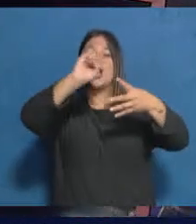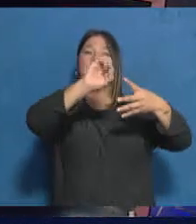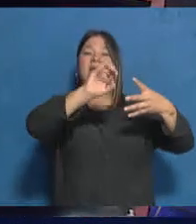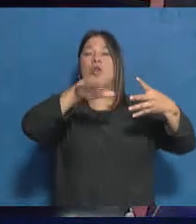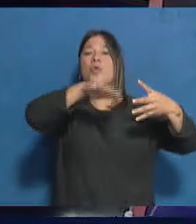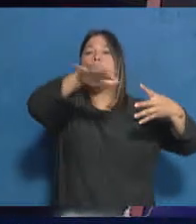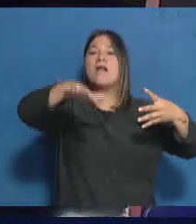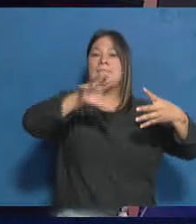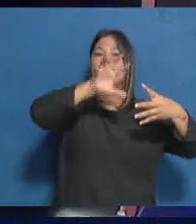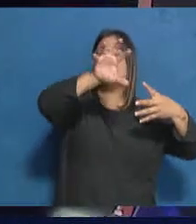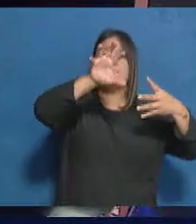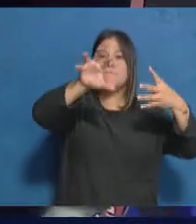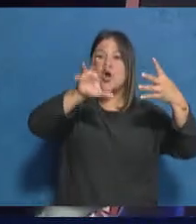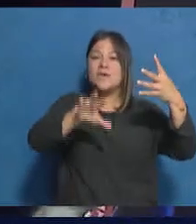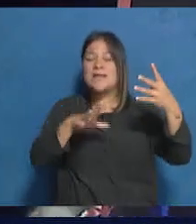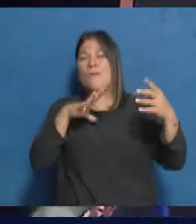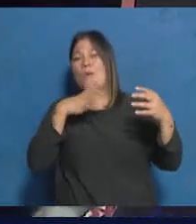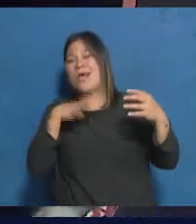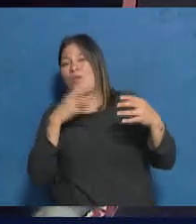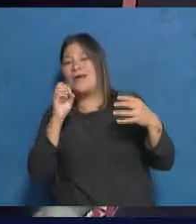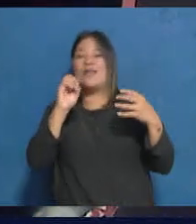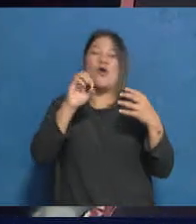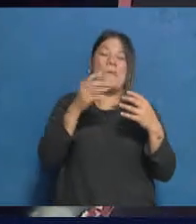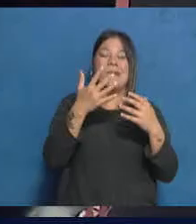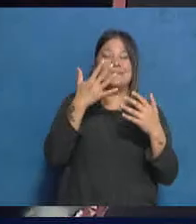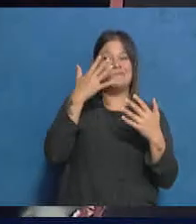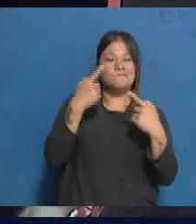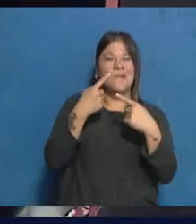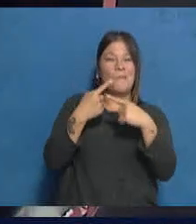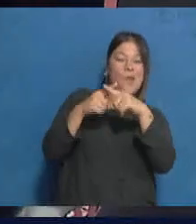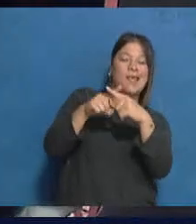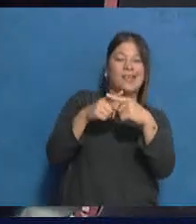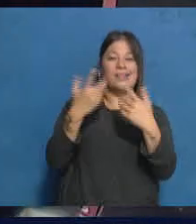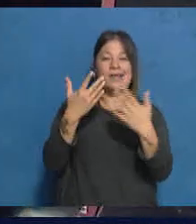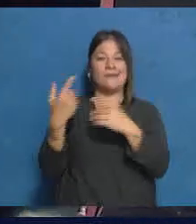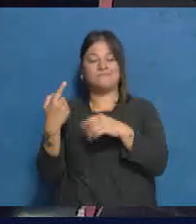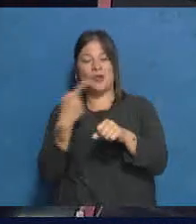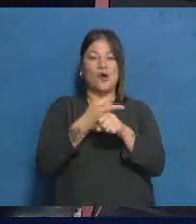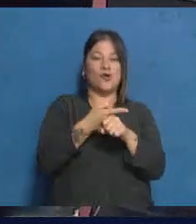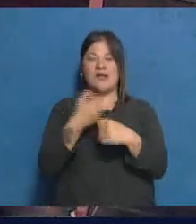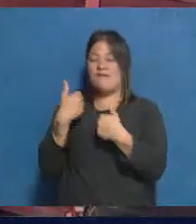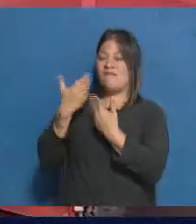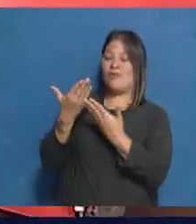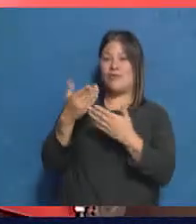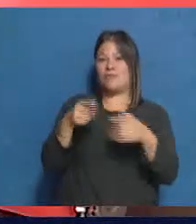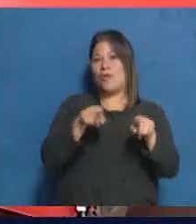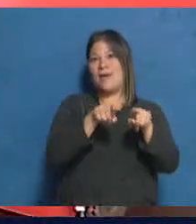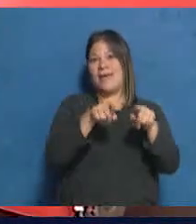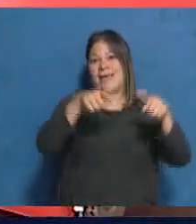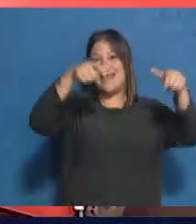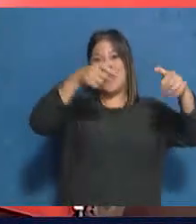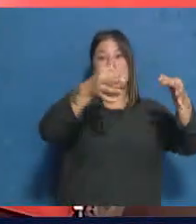política que pueda arrastrar algún nombre, por ejemplo, como pasa con el Estadio Malvinas Argentinas